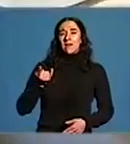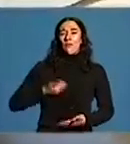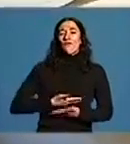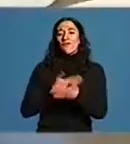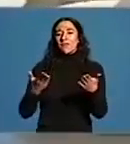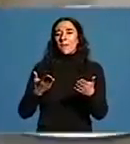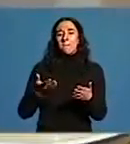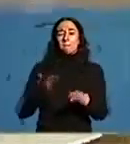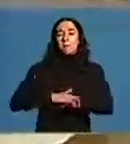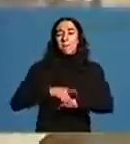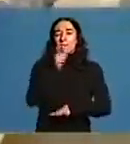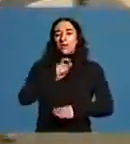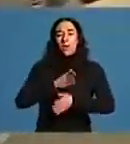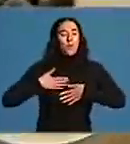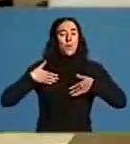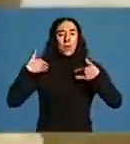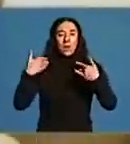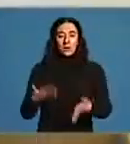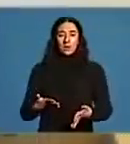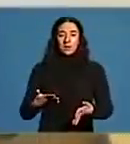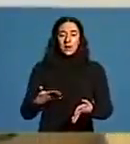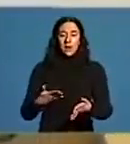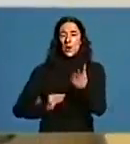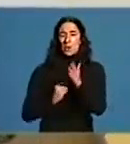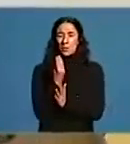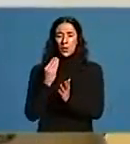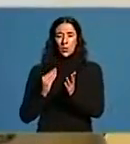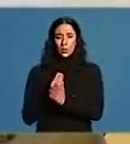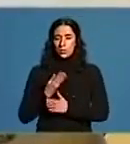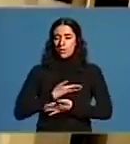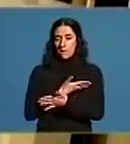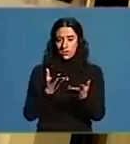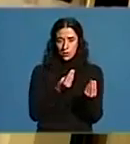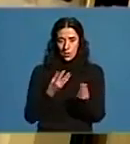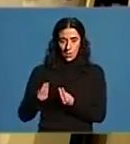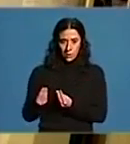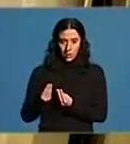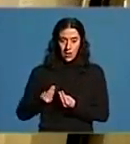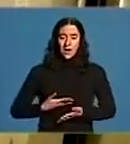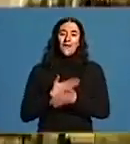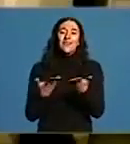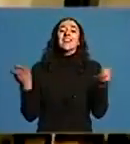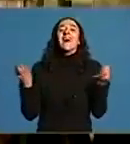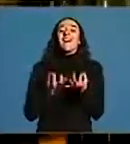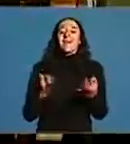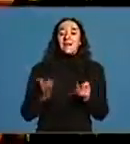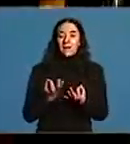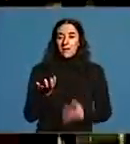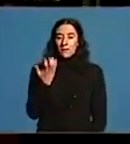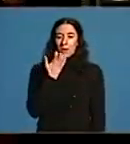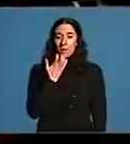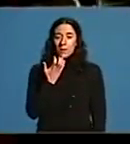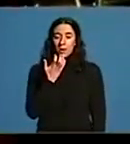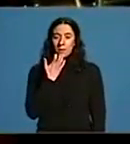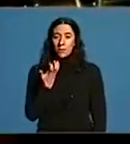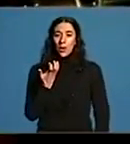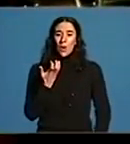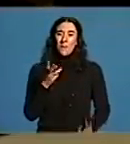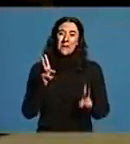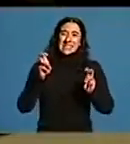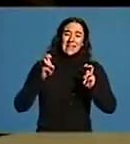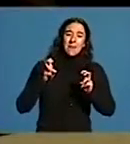público. Mimamos mucho el producto y la oferta está basada un poco en más del mar que de